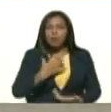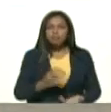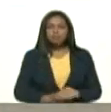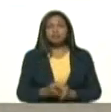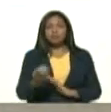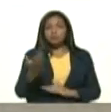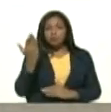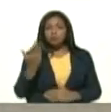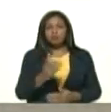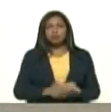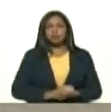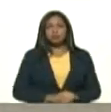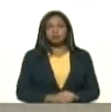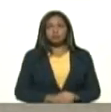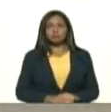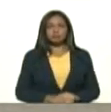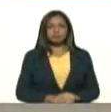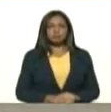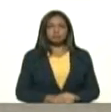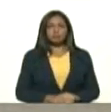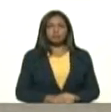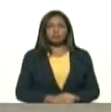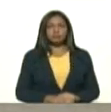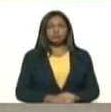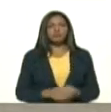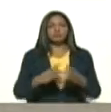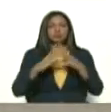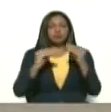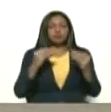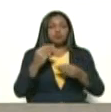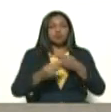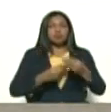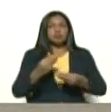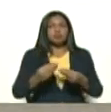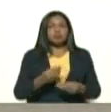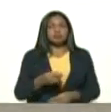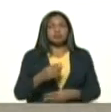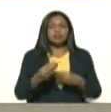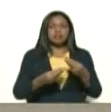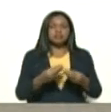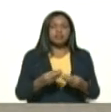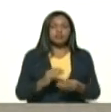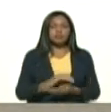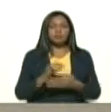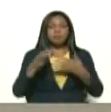importante todo lo que se está haciendo. Aquí están los datos.